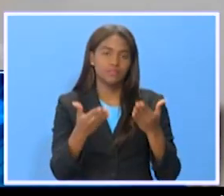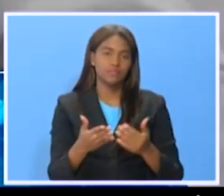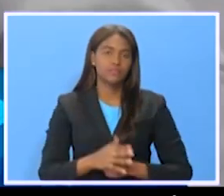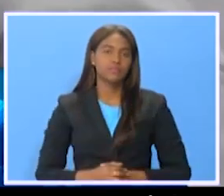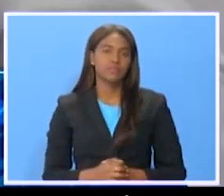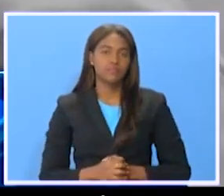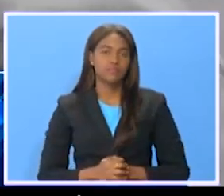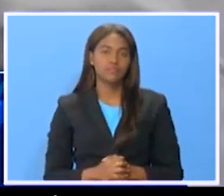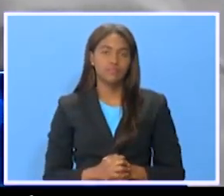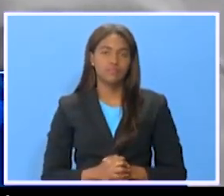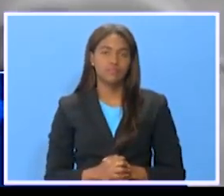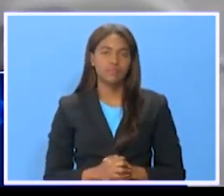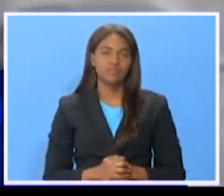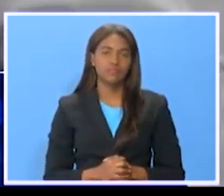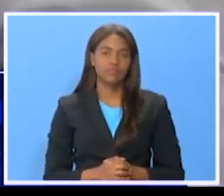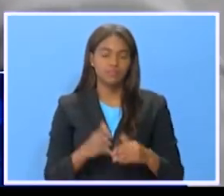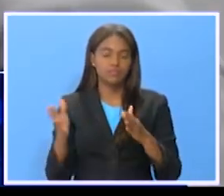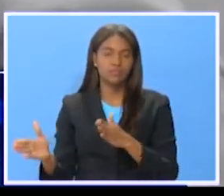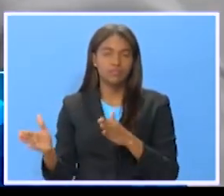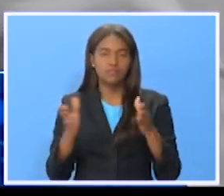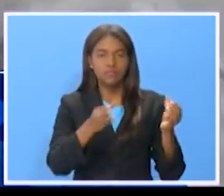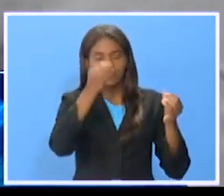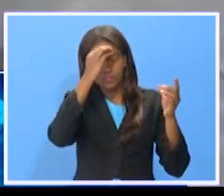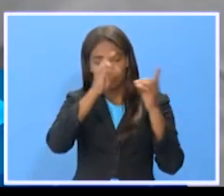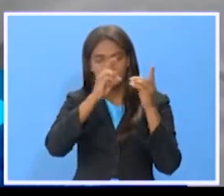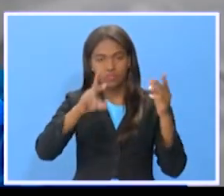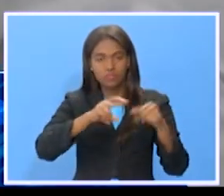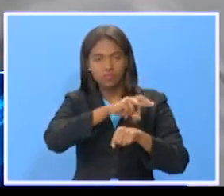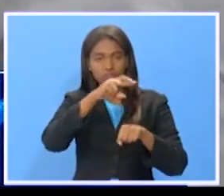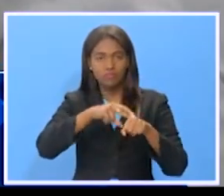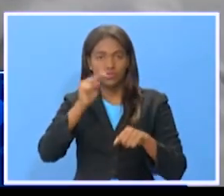mismo. En otro orden, la Dirección Regional